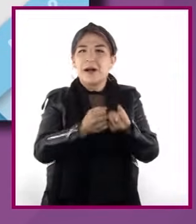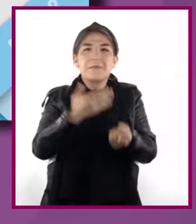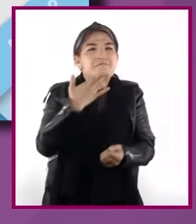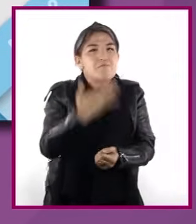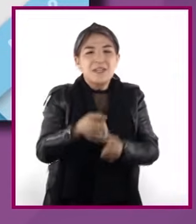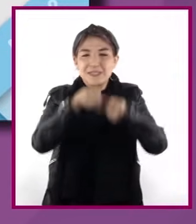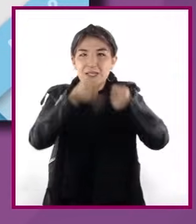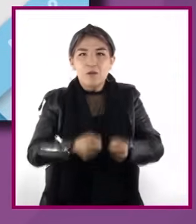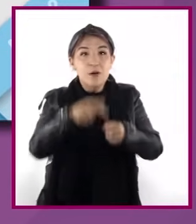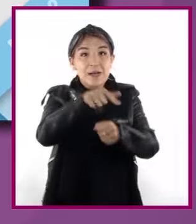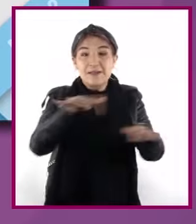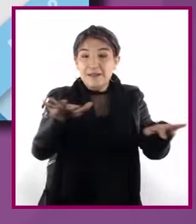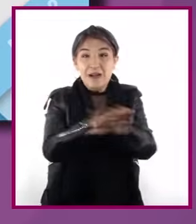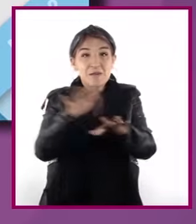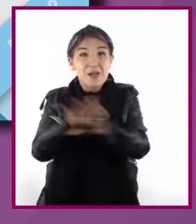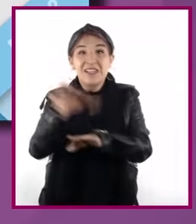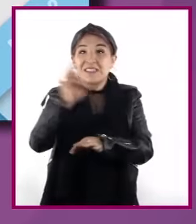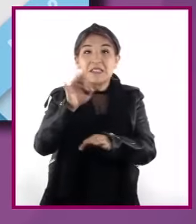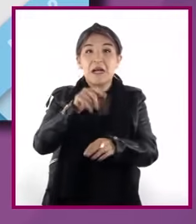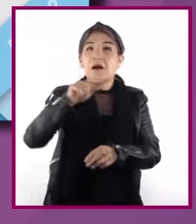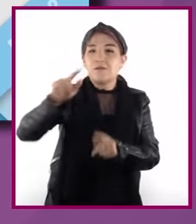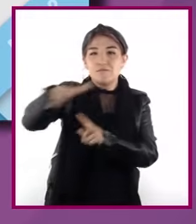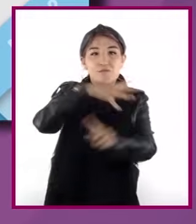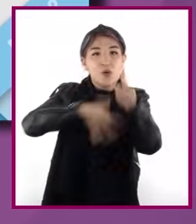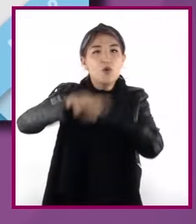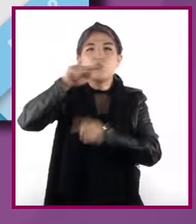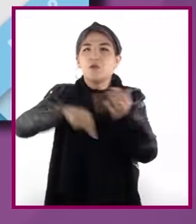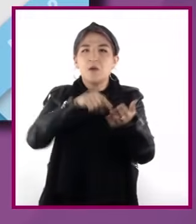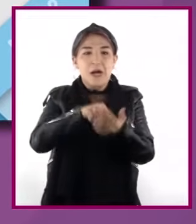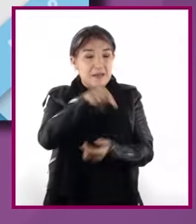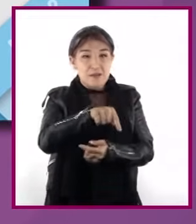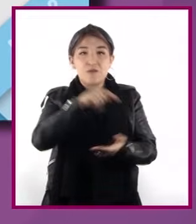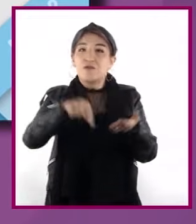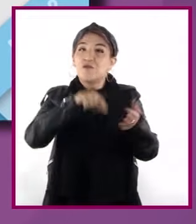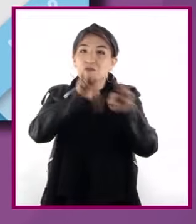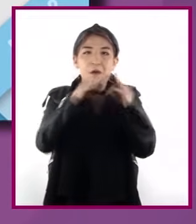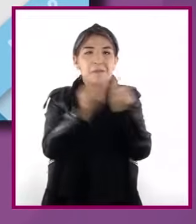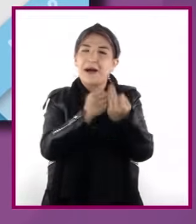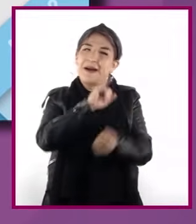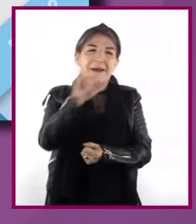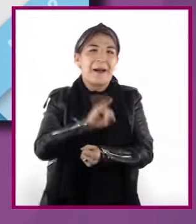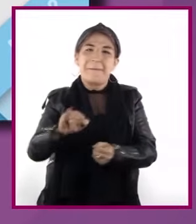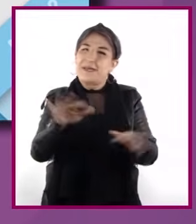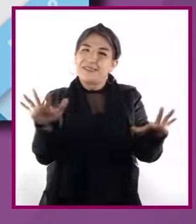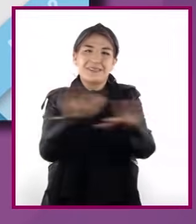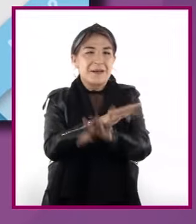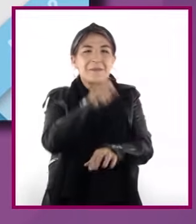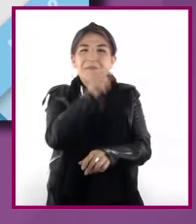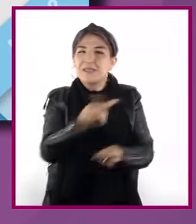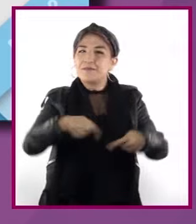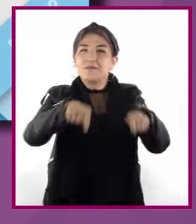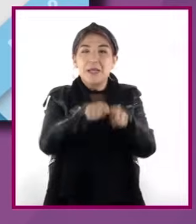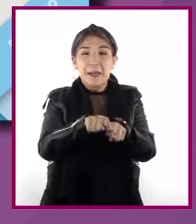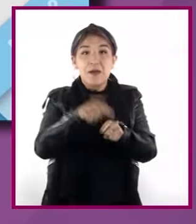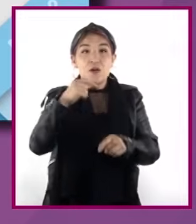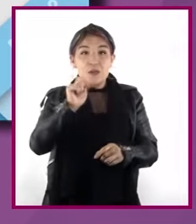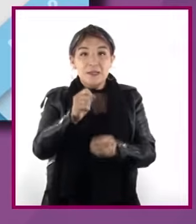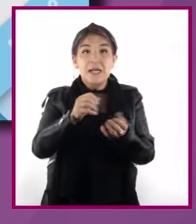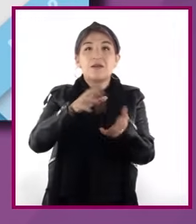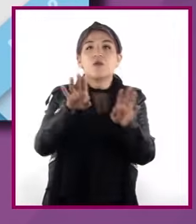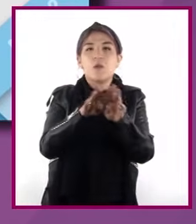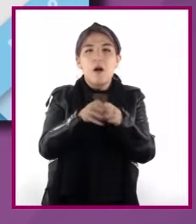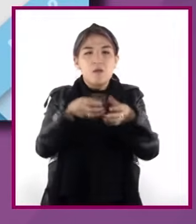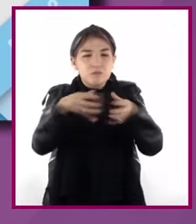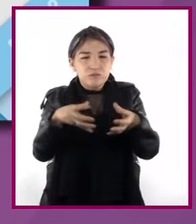y si las condiciones que me rodean no varían, mi forma nunca cambia. Por ello, mi masa y volumen también